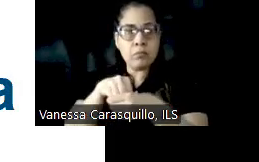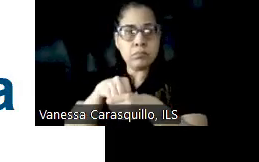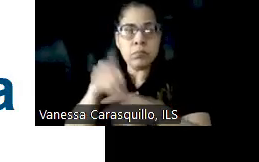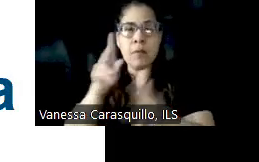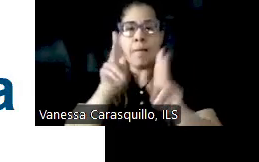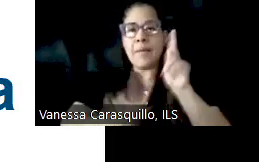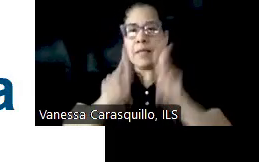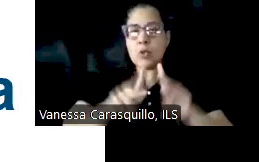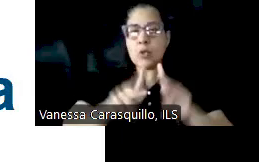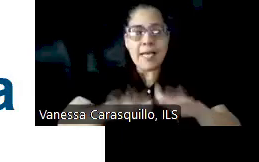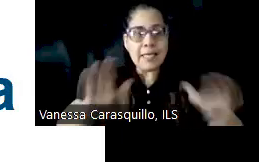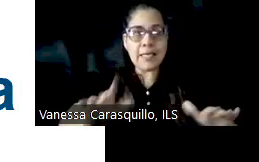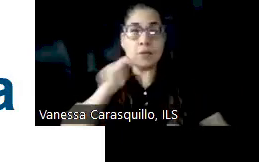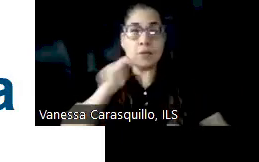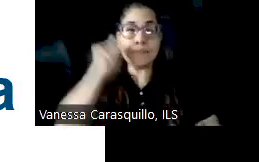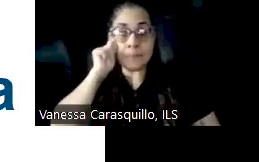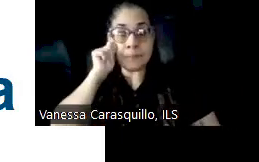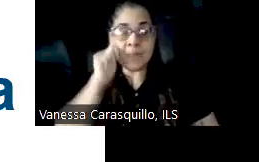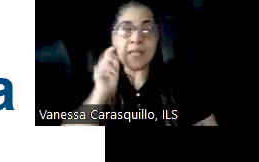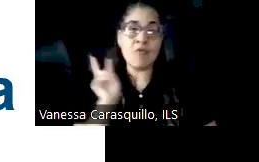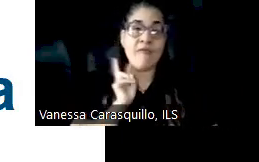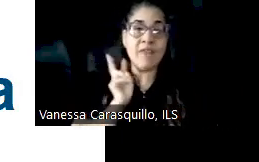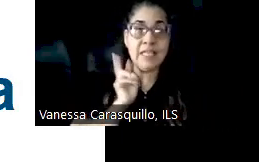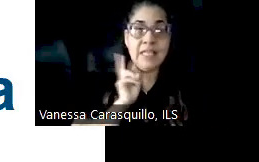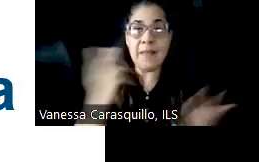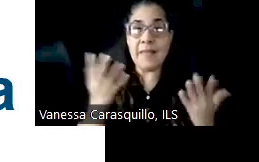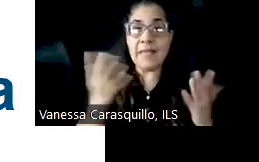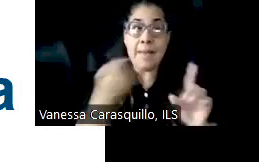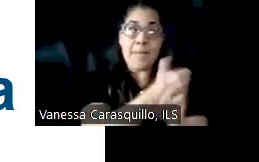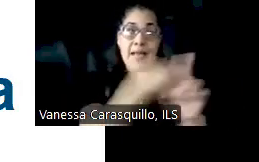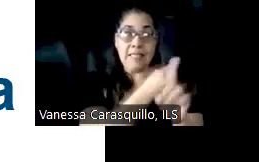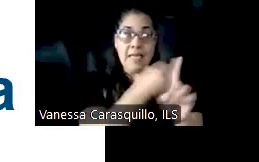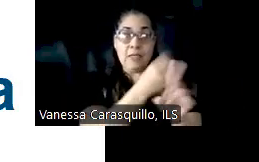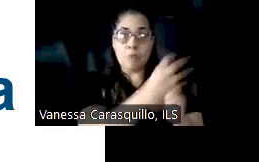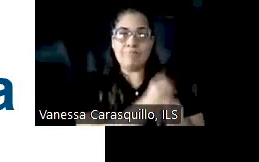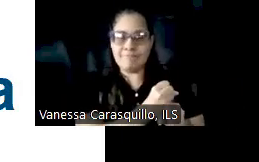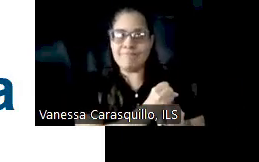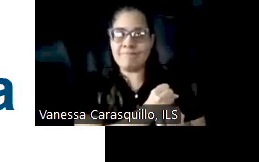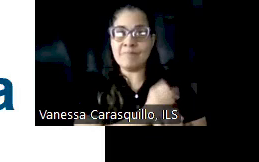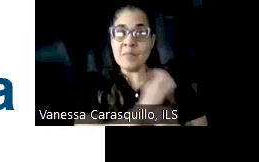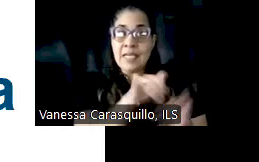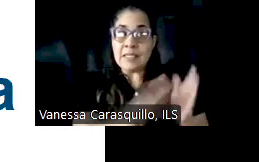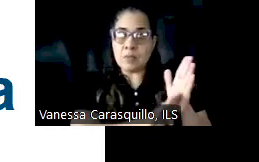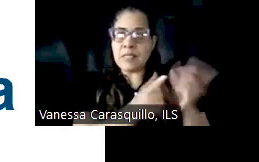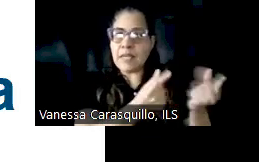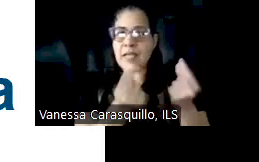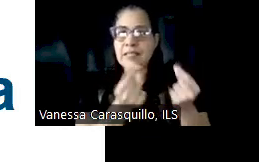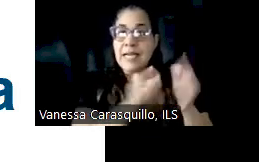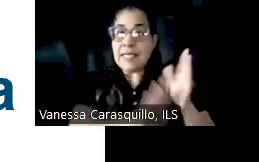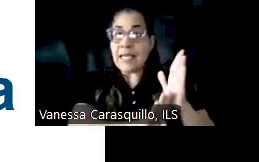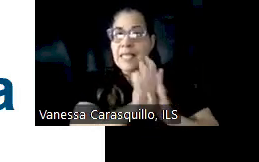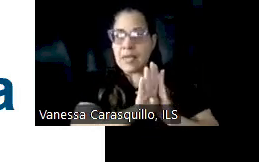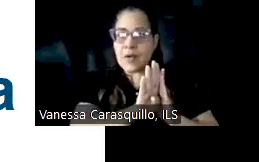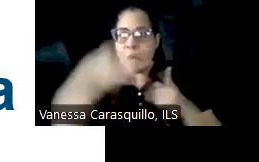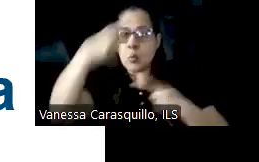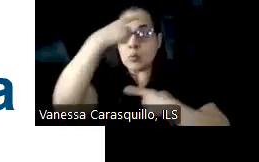adolescentes que son víctimas de maltrato, puesto que una consecuencia de ese maltrato va a ser desarrollar algún trastorno relacionado